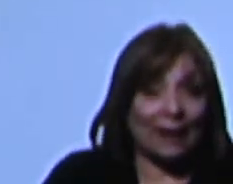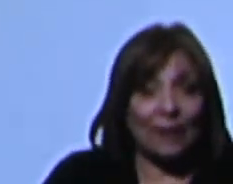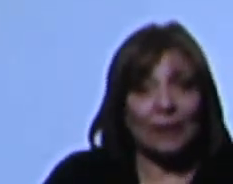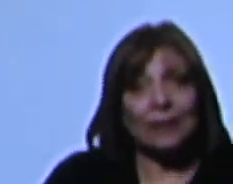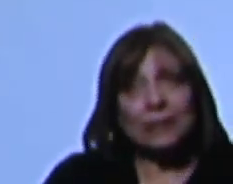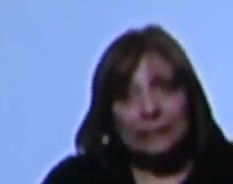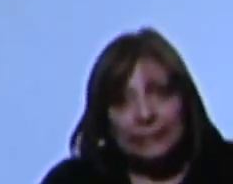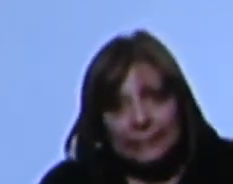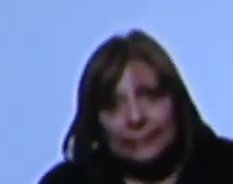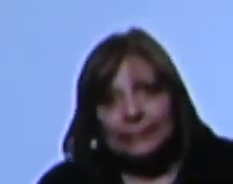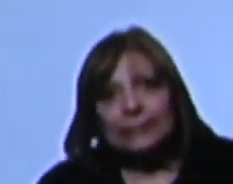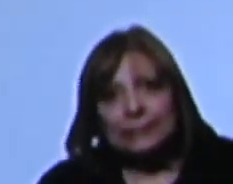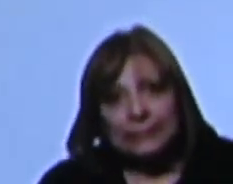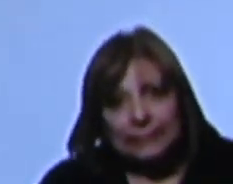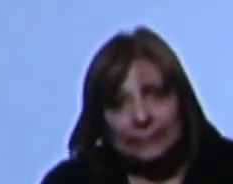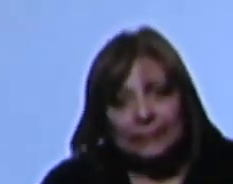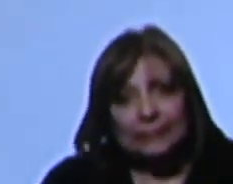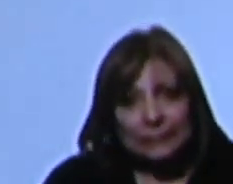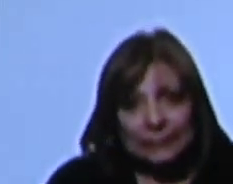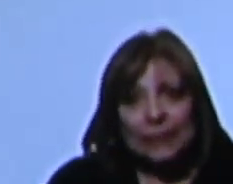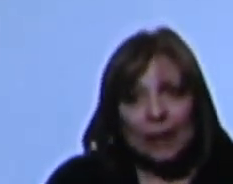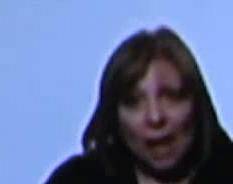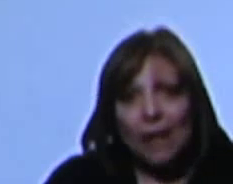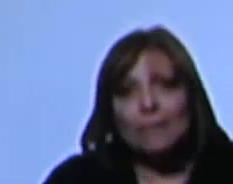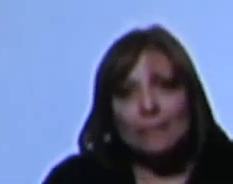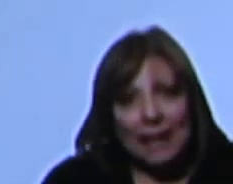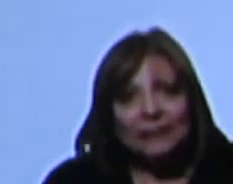Vaya si es. Si son más.